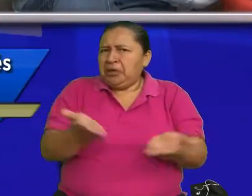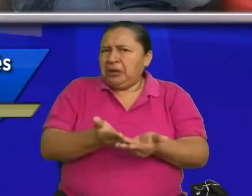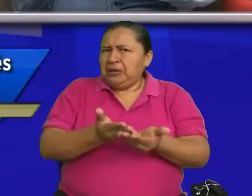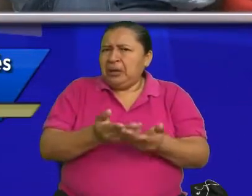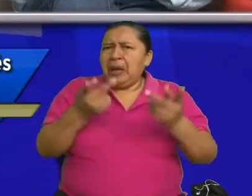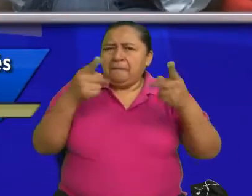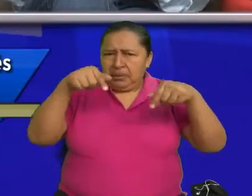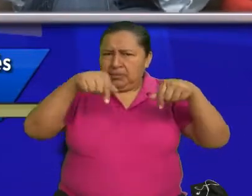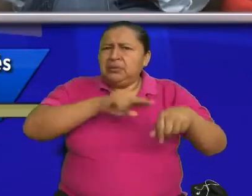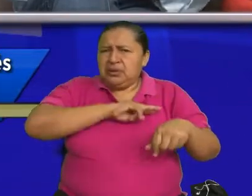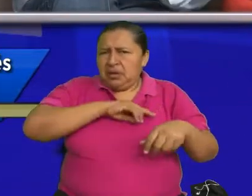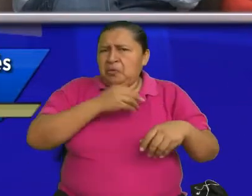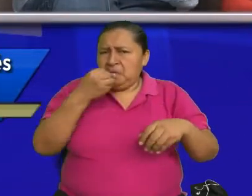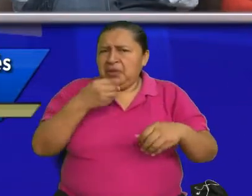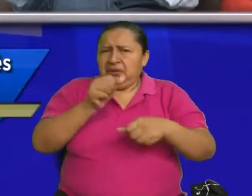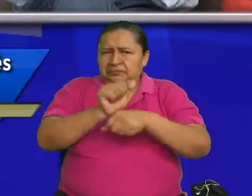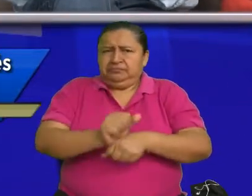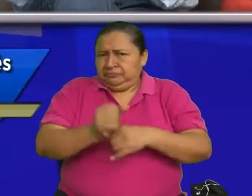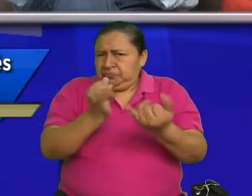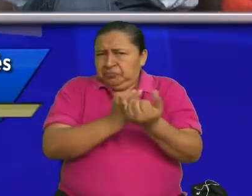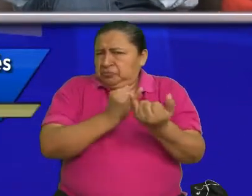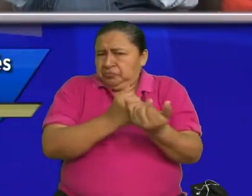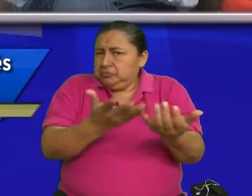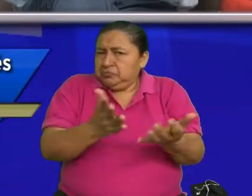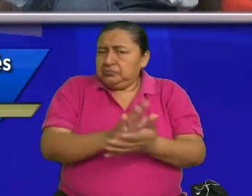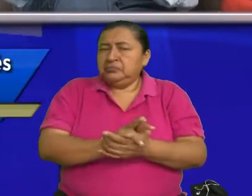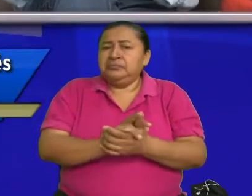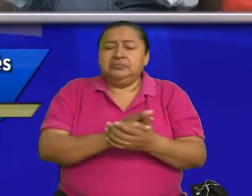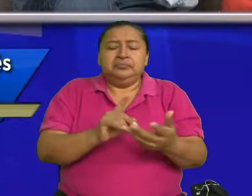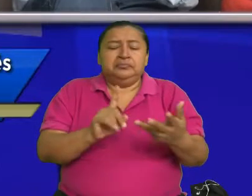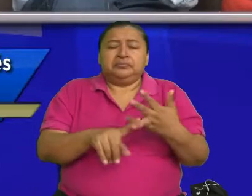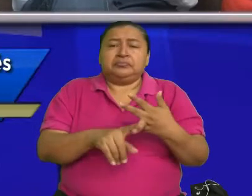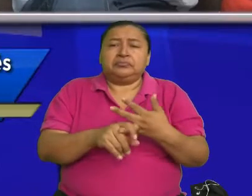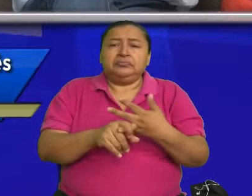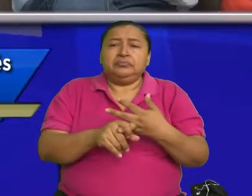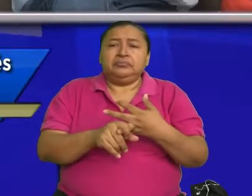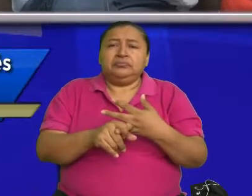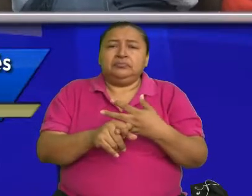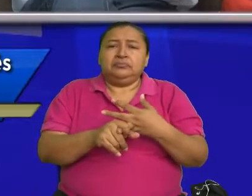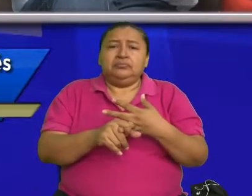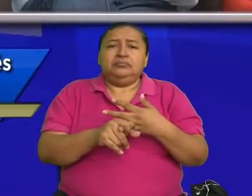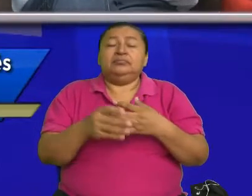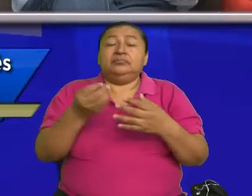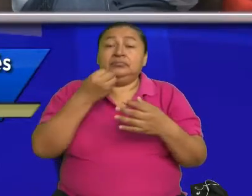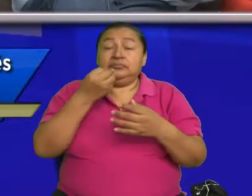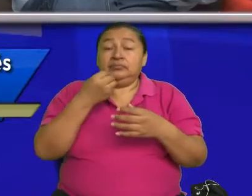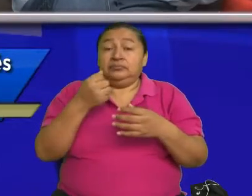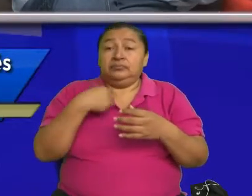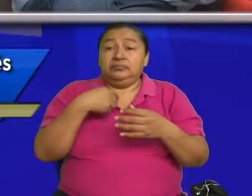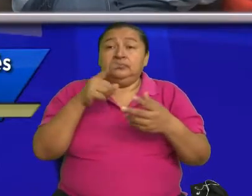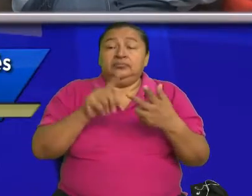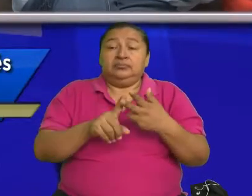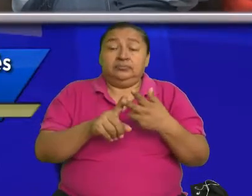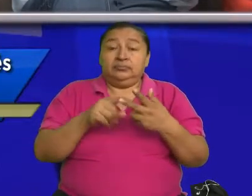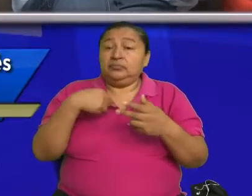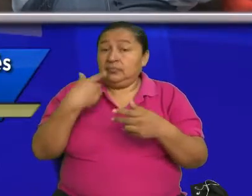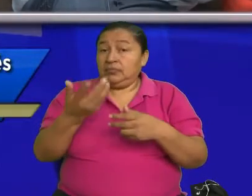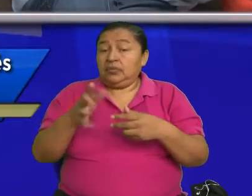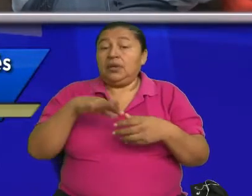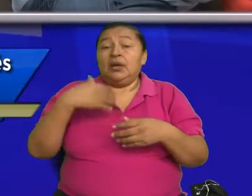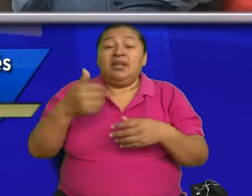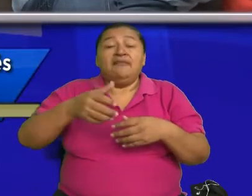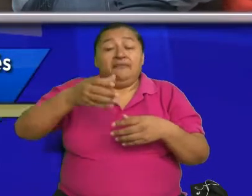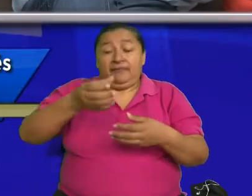una comida también de ese carácter. Y la... Bueno, estamos hablando de comida. Tenés claro, las